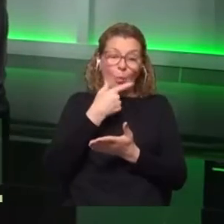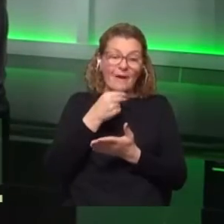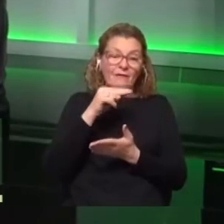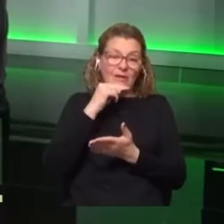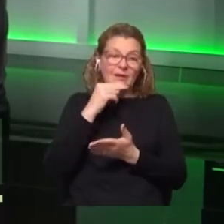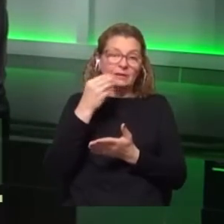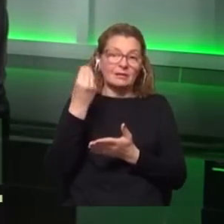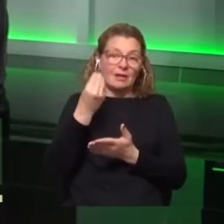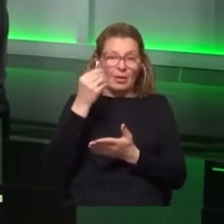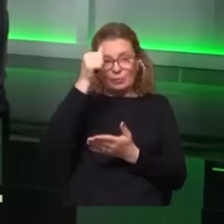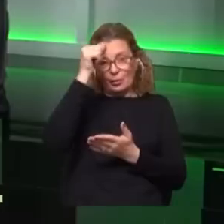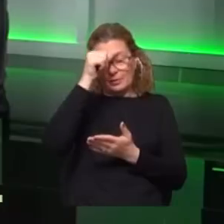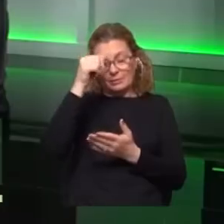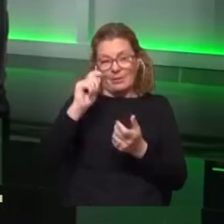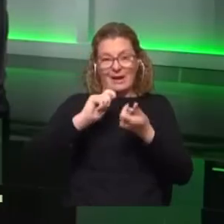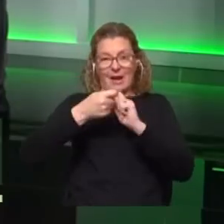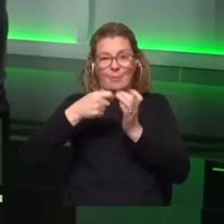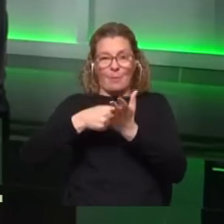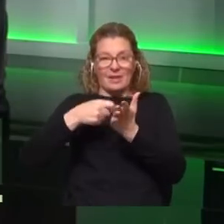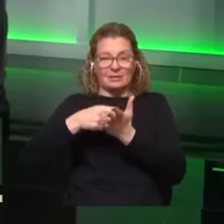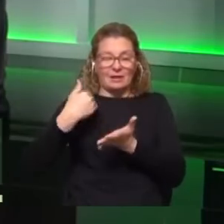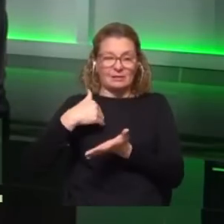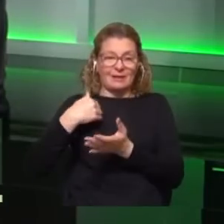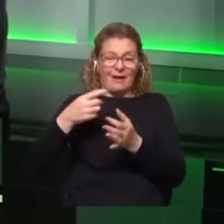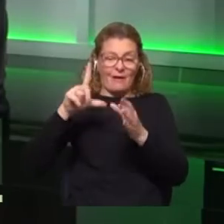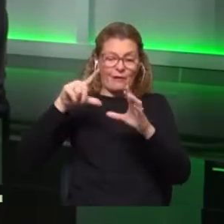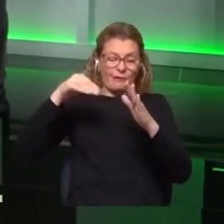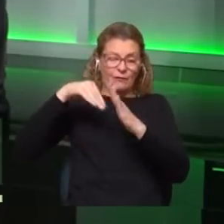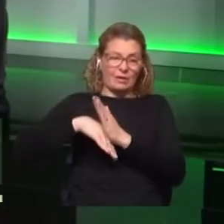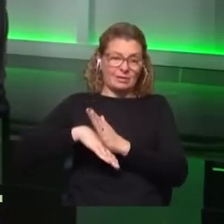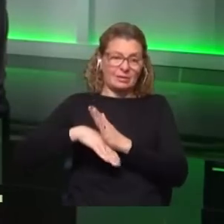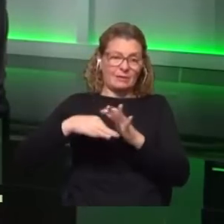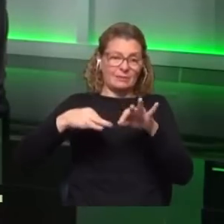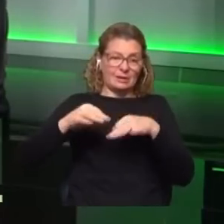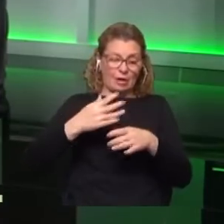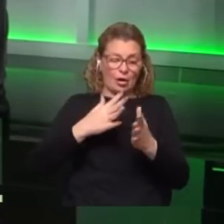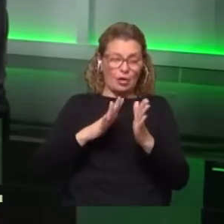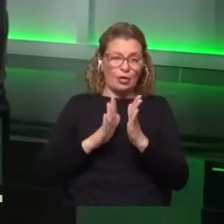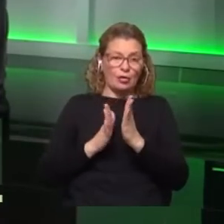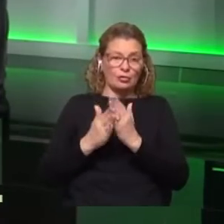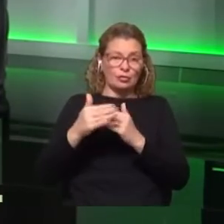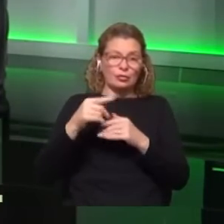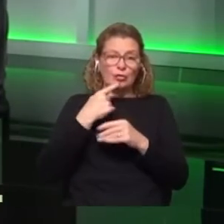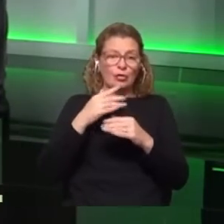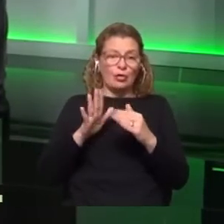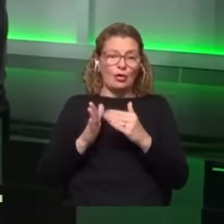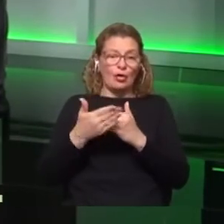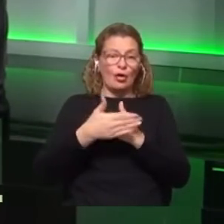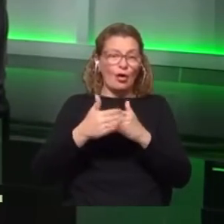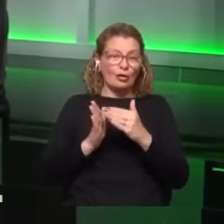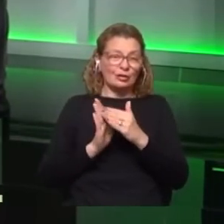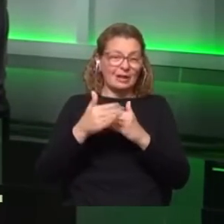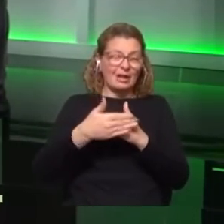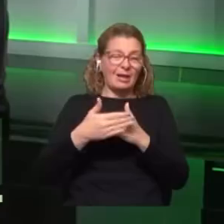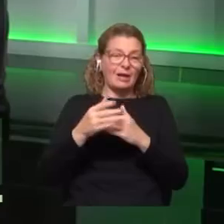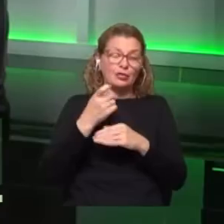que ver con el impacto de la brecha cambiaria tenemos una caída de las ventas del 6% en la costa que lo que entiende la cámara que es forma el cerrojo más